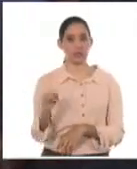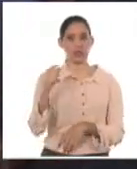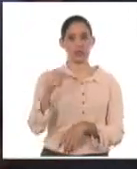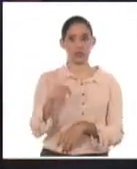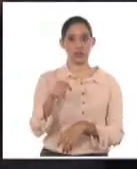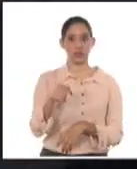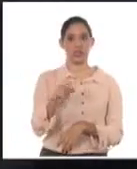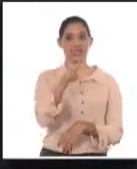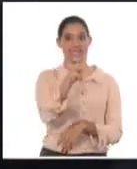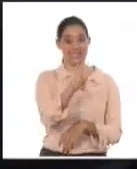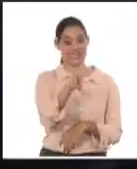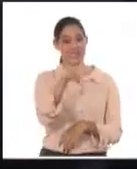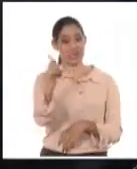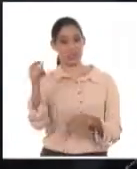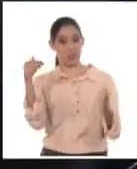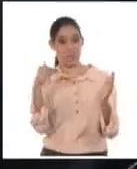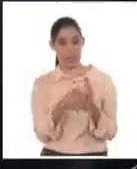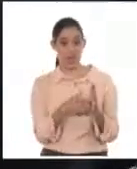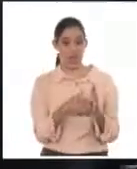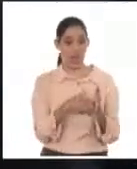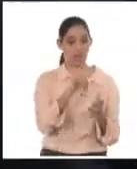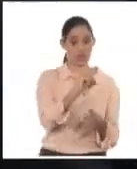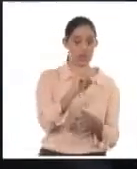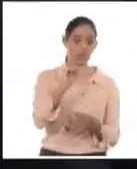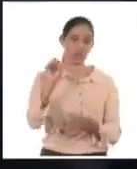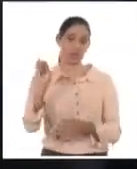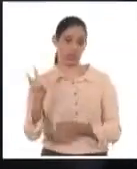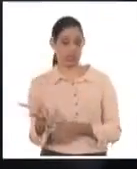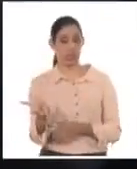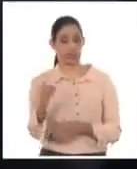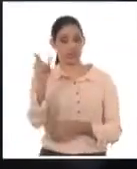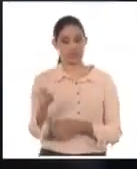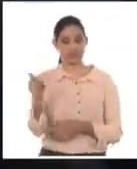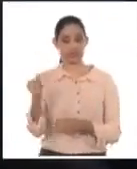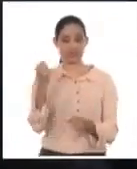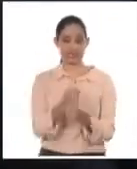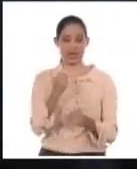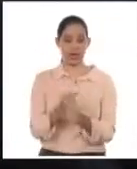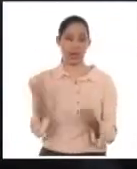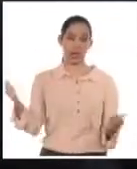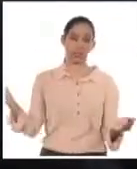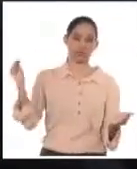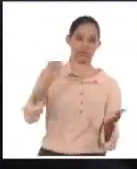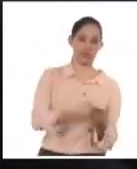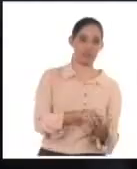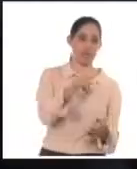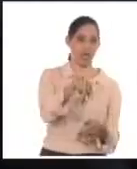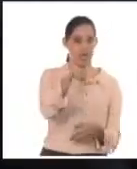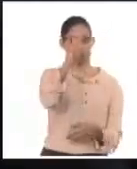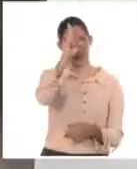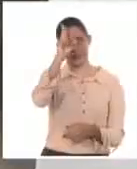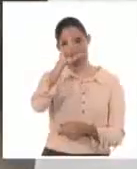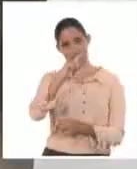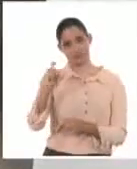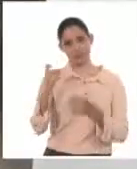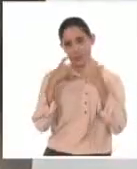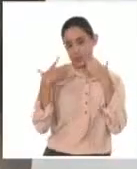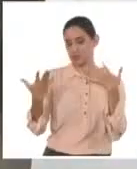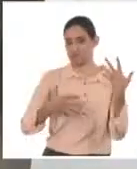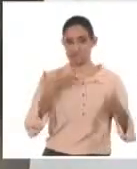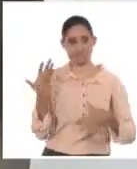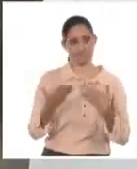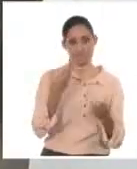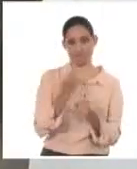trabajadores. 31.063 trabajadores del total de los trabajadores. Ahora que hoy tiene 58.000. No, la gente contentísima. En una de